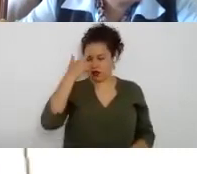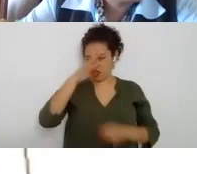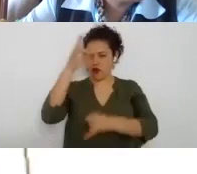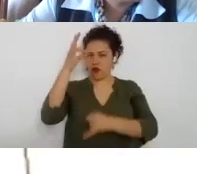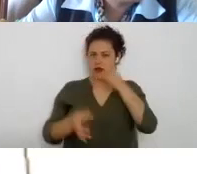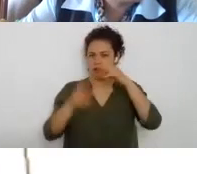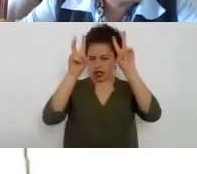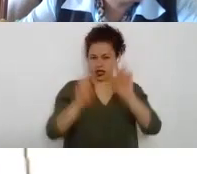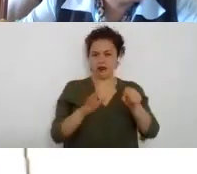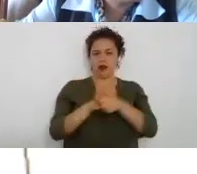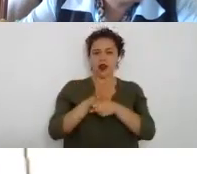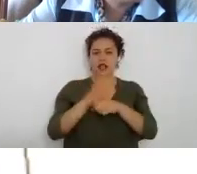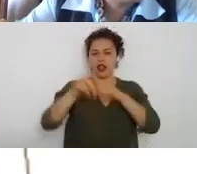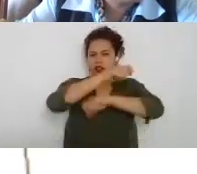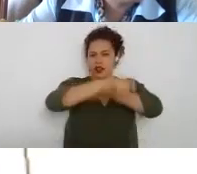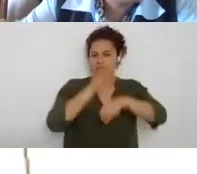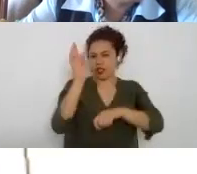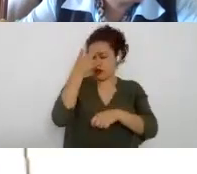ese tema de vendajes.